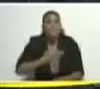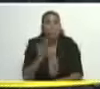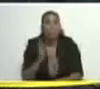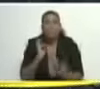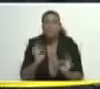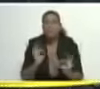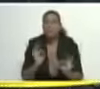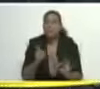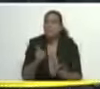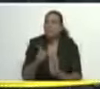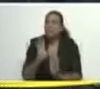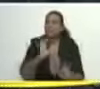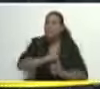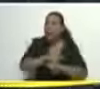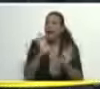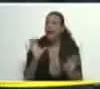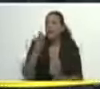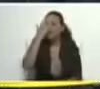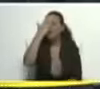Si bien es cierto